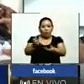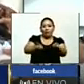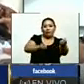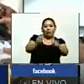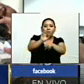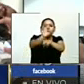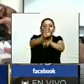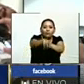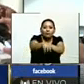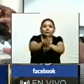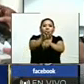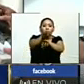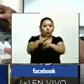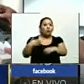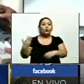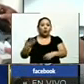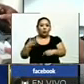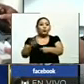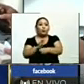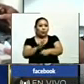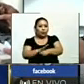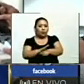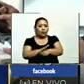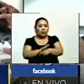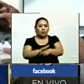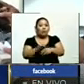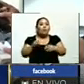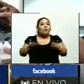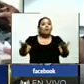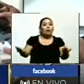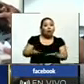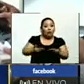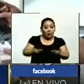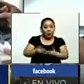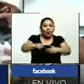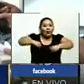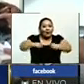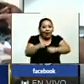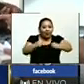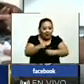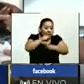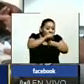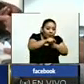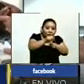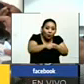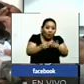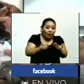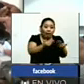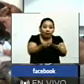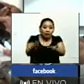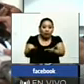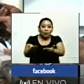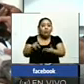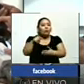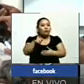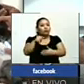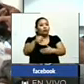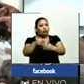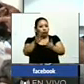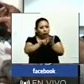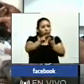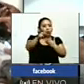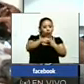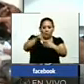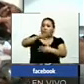granadoras, somos autosuficientes en torno a eso, producimos nuestras propias gallinas, que son las que damos en las granjas comunitarias. O sea, es un programa